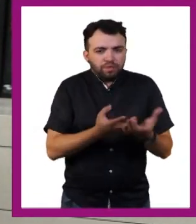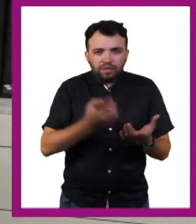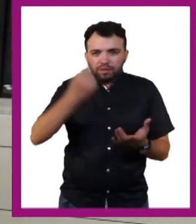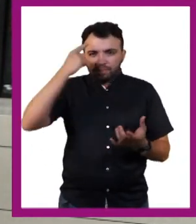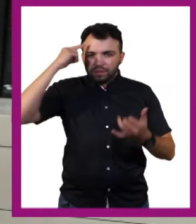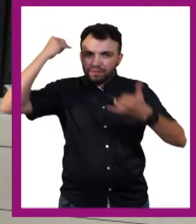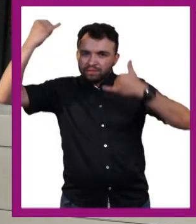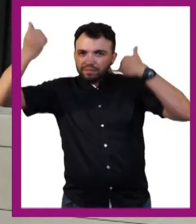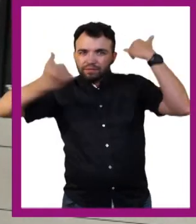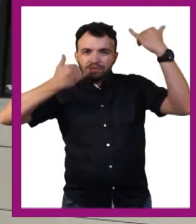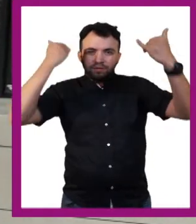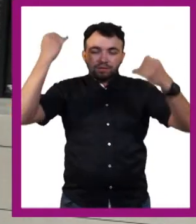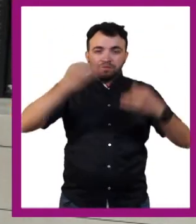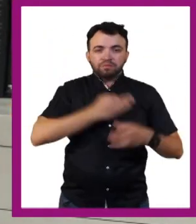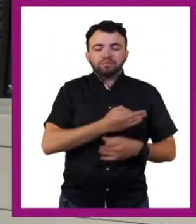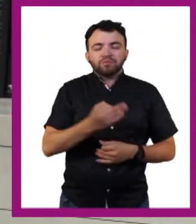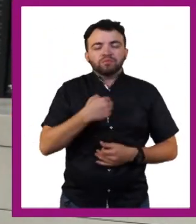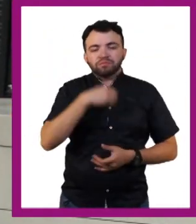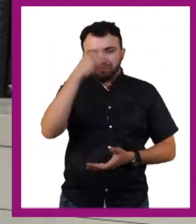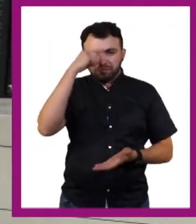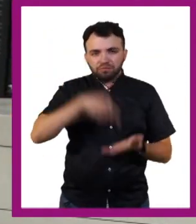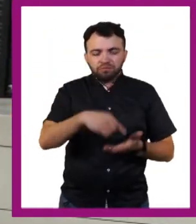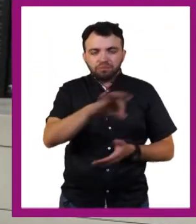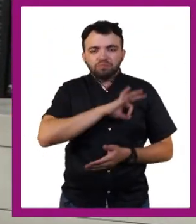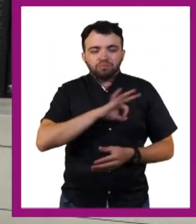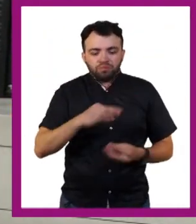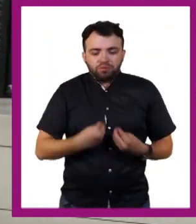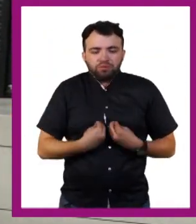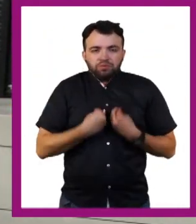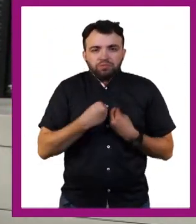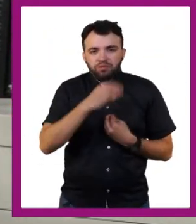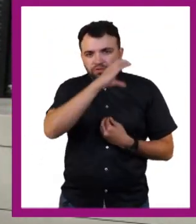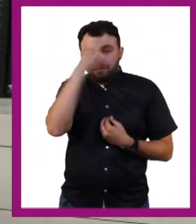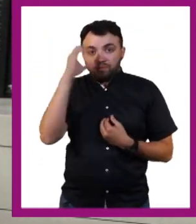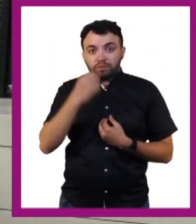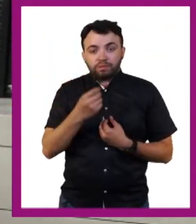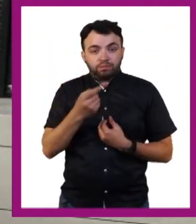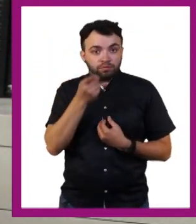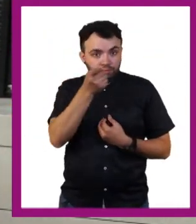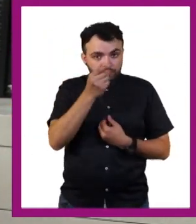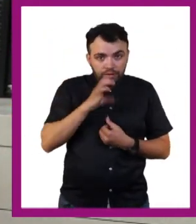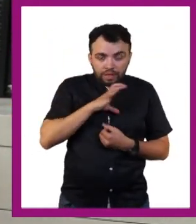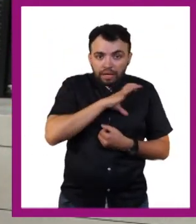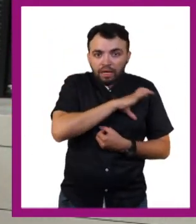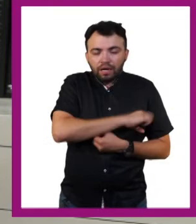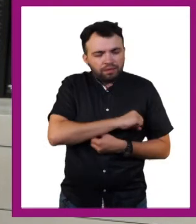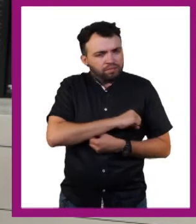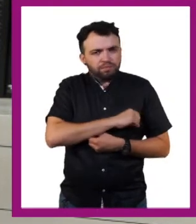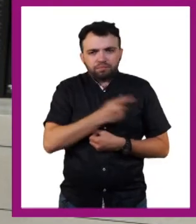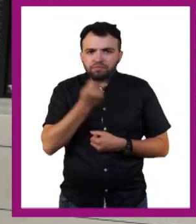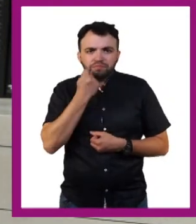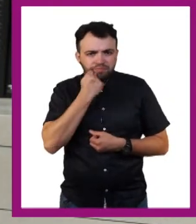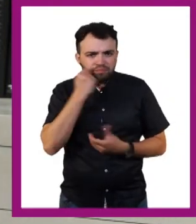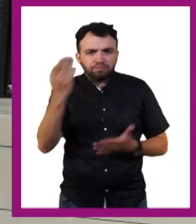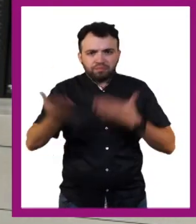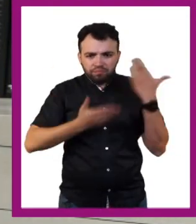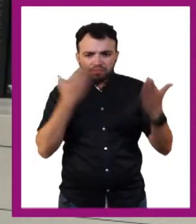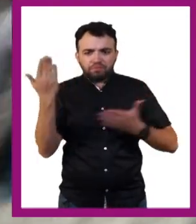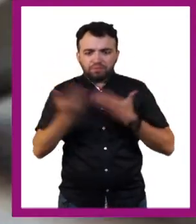si eres bueno en lo que haces, puedes vivir de la fotografía. Eso es lo que yo les diría. Si les encanta y les apasiona, estúdienlo.